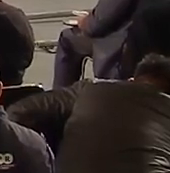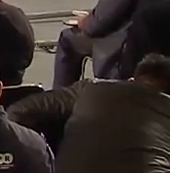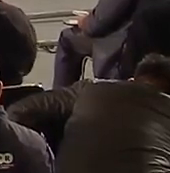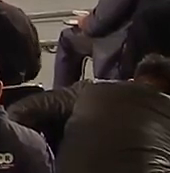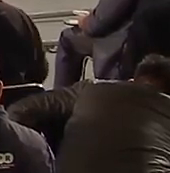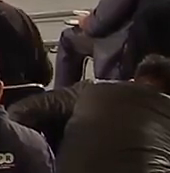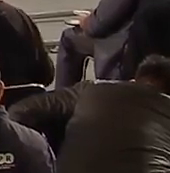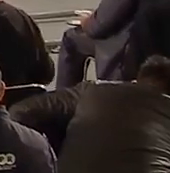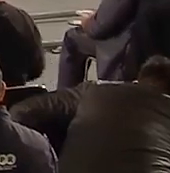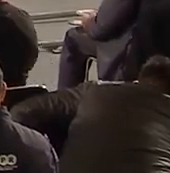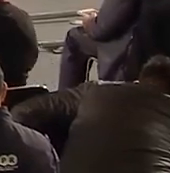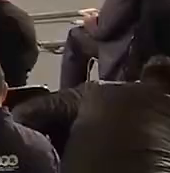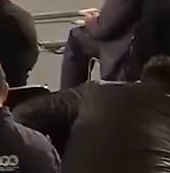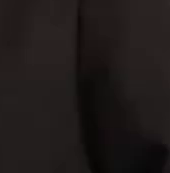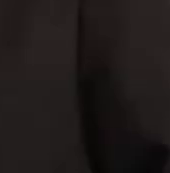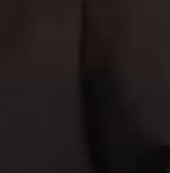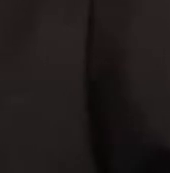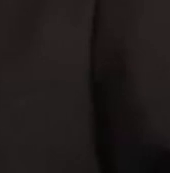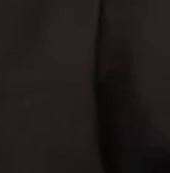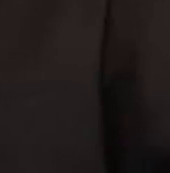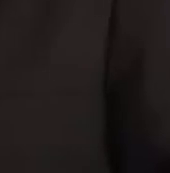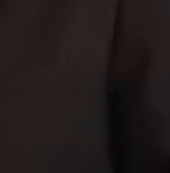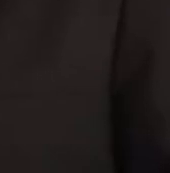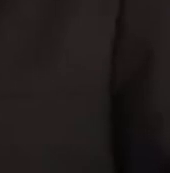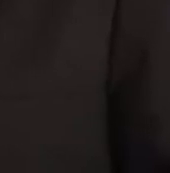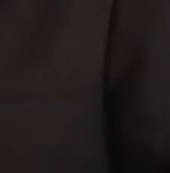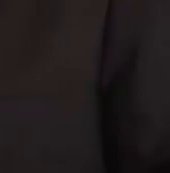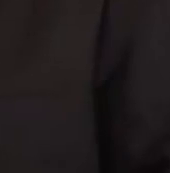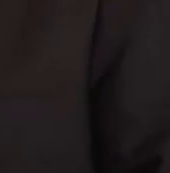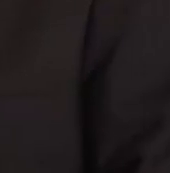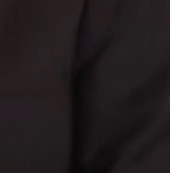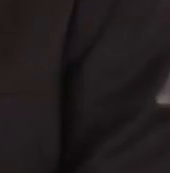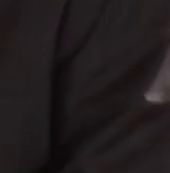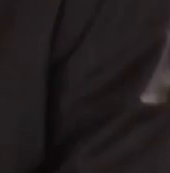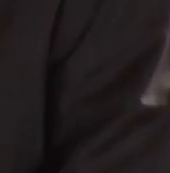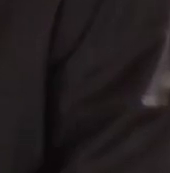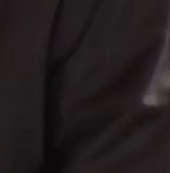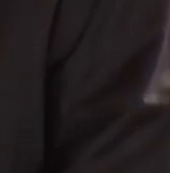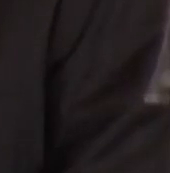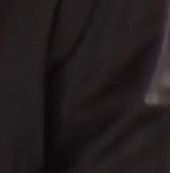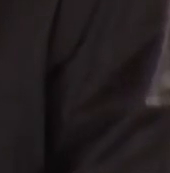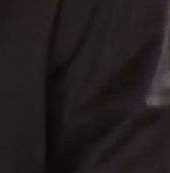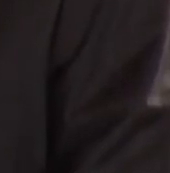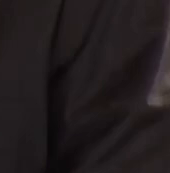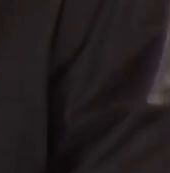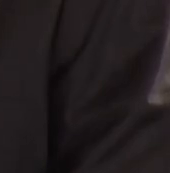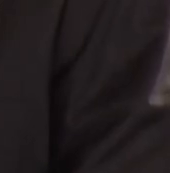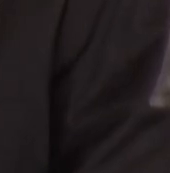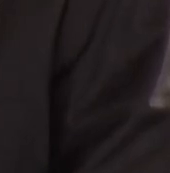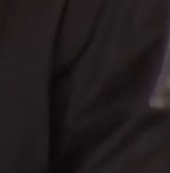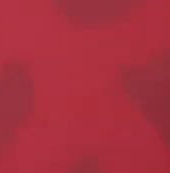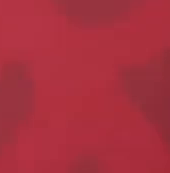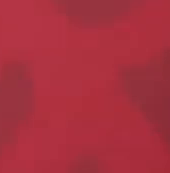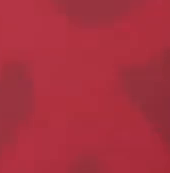preguntas que nos hicieron sobre el abasto de pollo, el precio